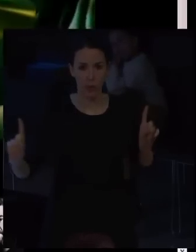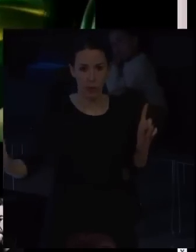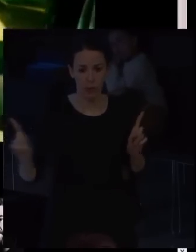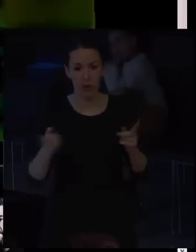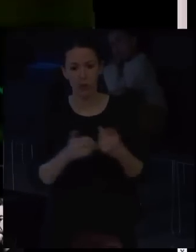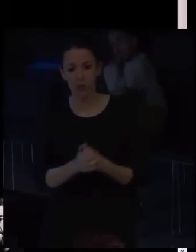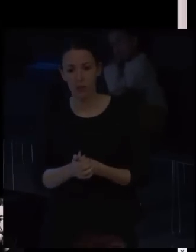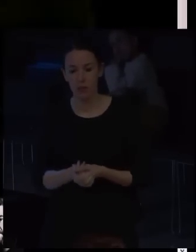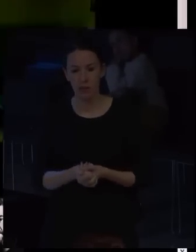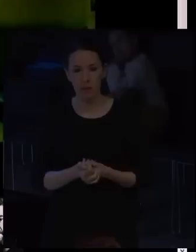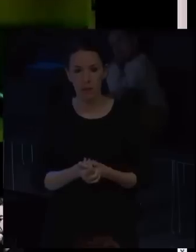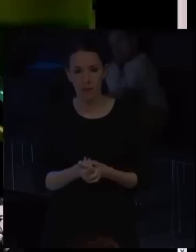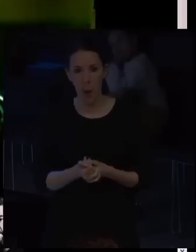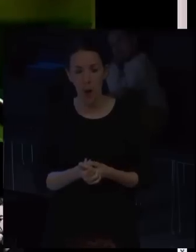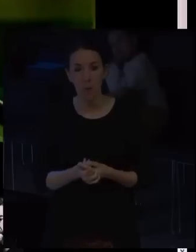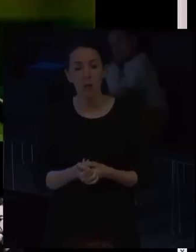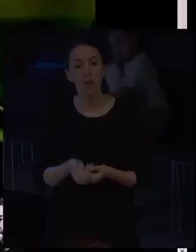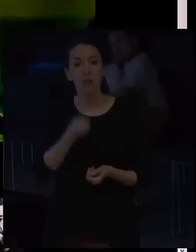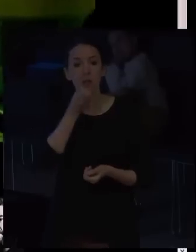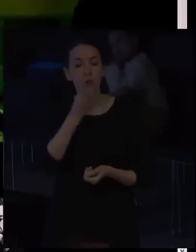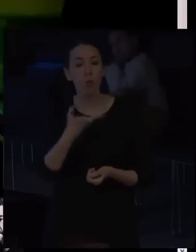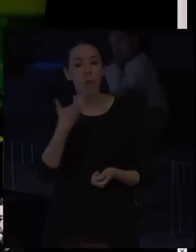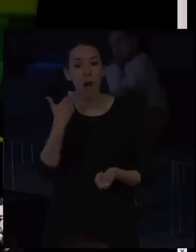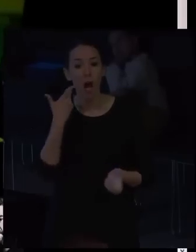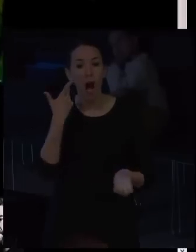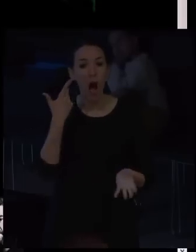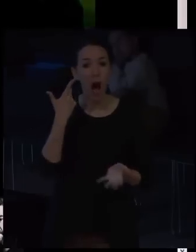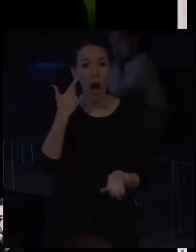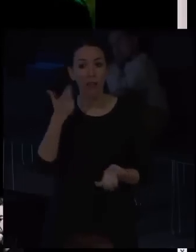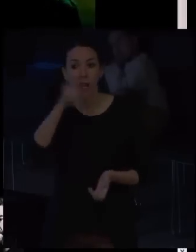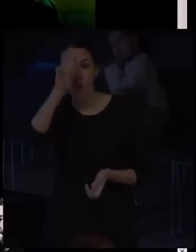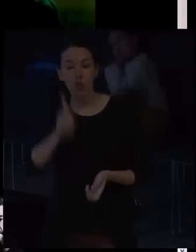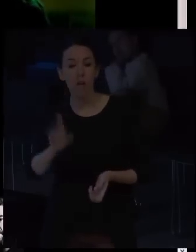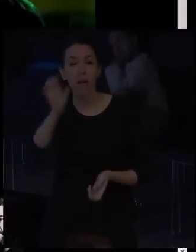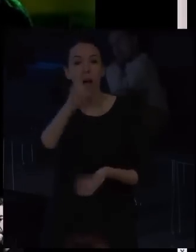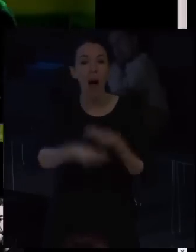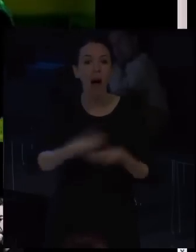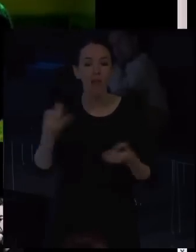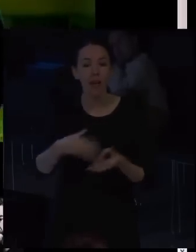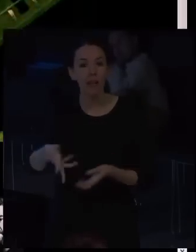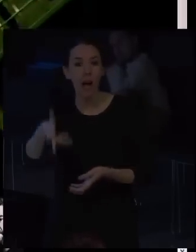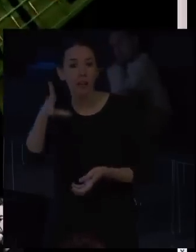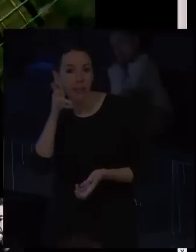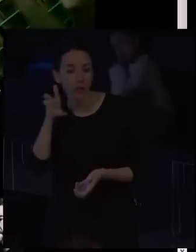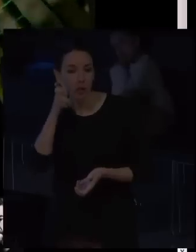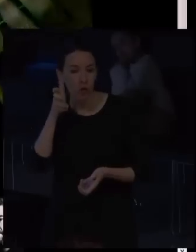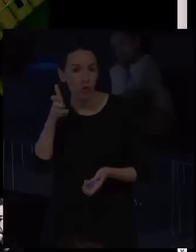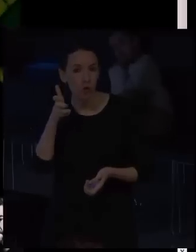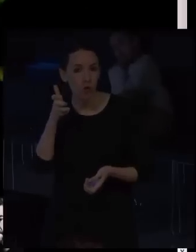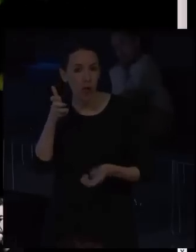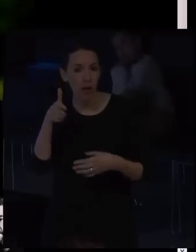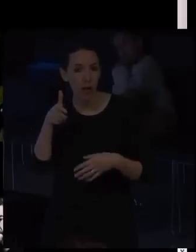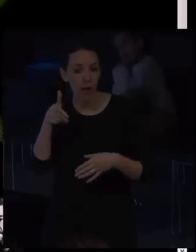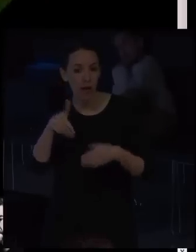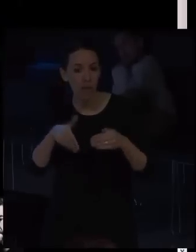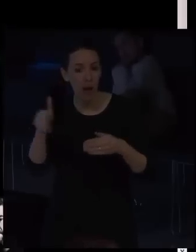izquierda. Esto está muy bien para los bajistas, que nadie sabe tampoco, que nadie se hace nunca, pues aquí puedes escuchar la línea de...